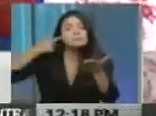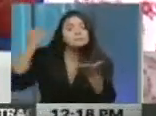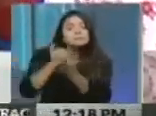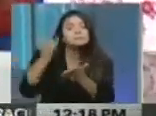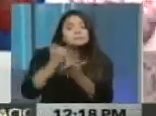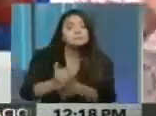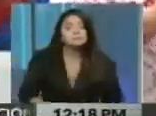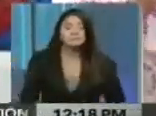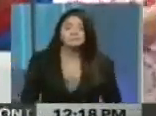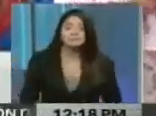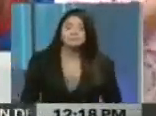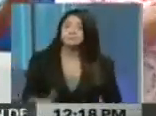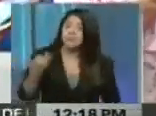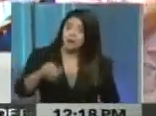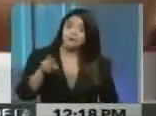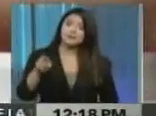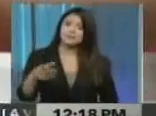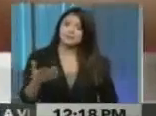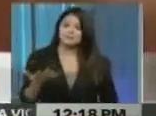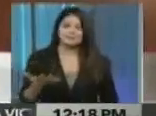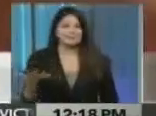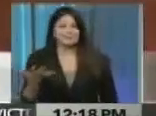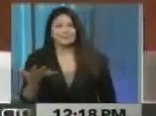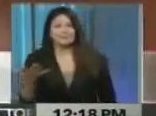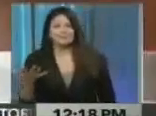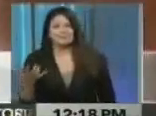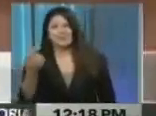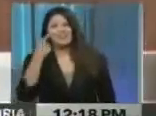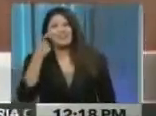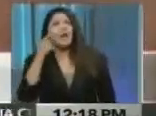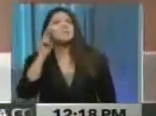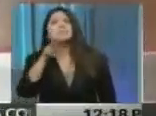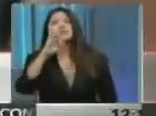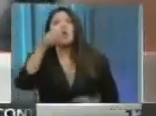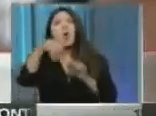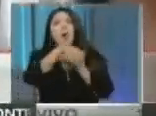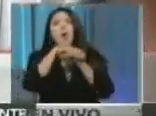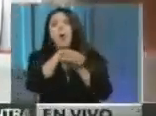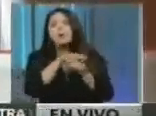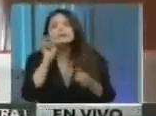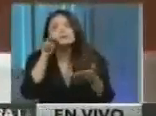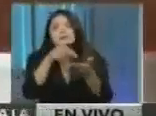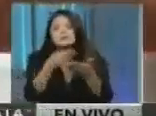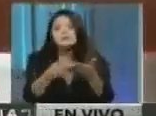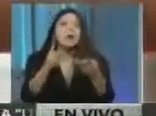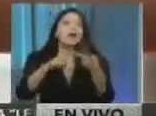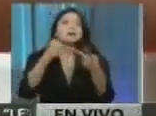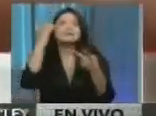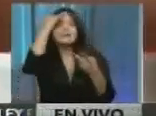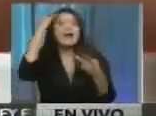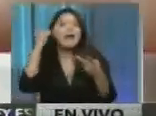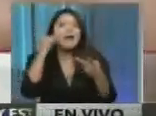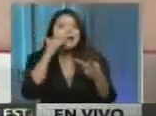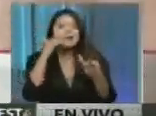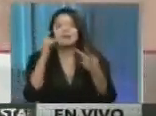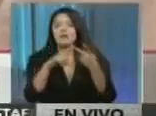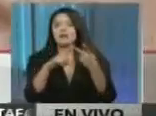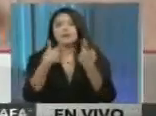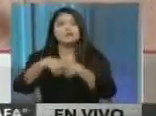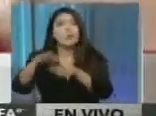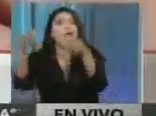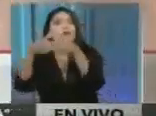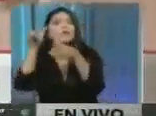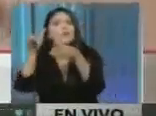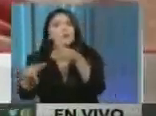Y ahí están. ¿Qué es lo que se ha encontrado Jorge Rodríguez, Jacqueline Farías y todo el equipo